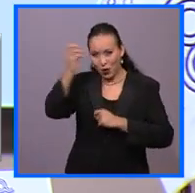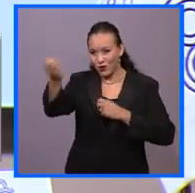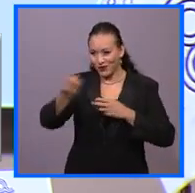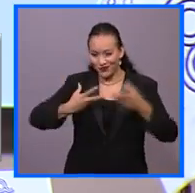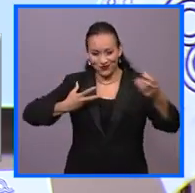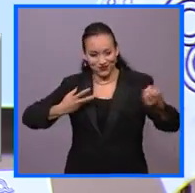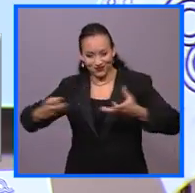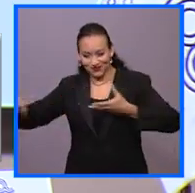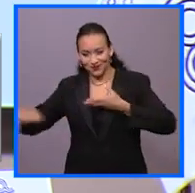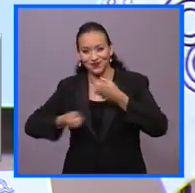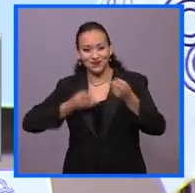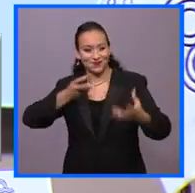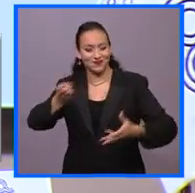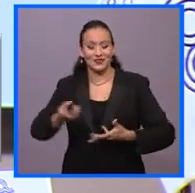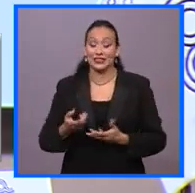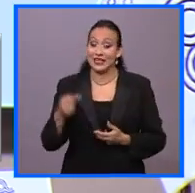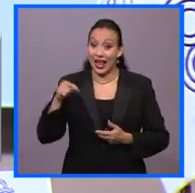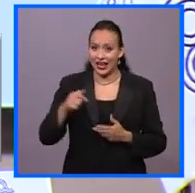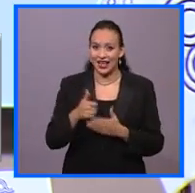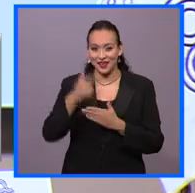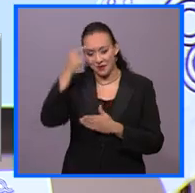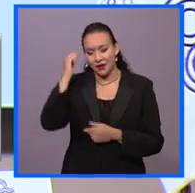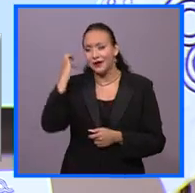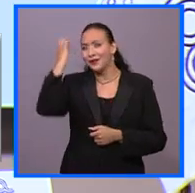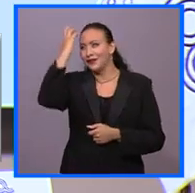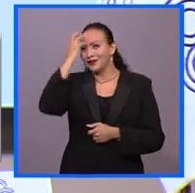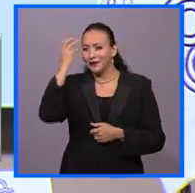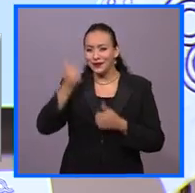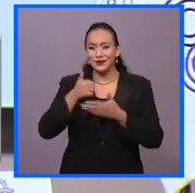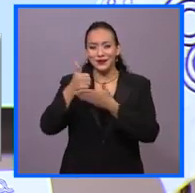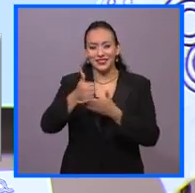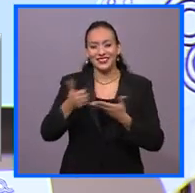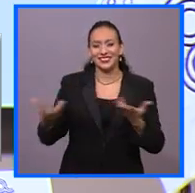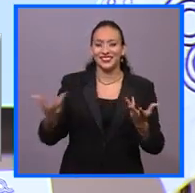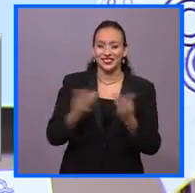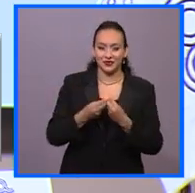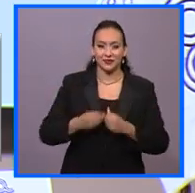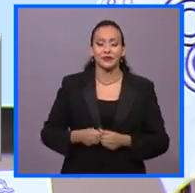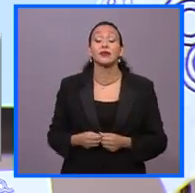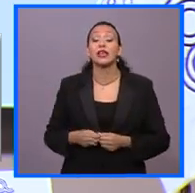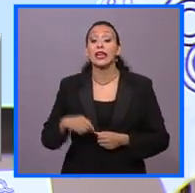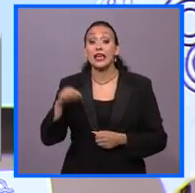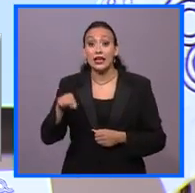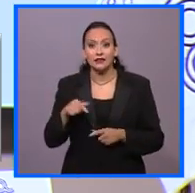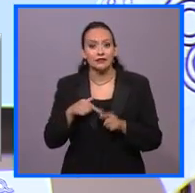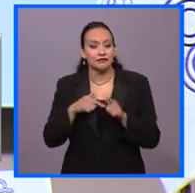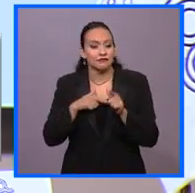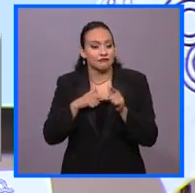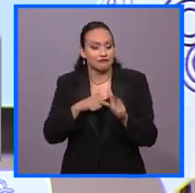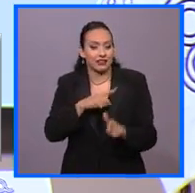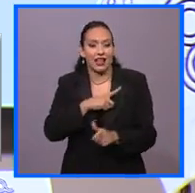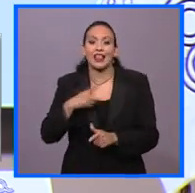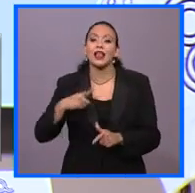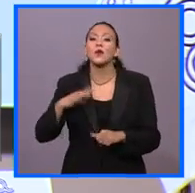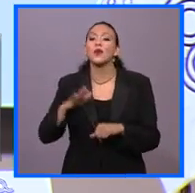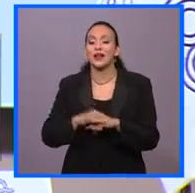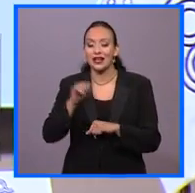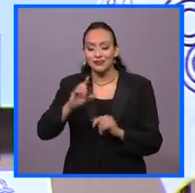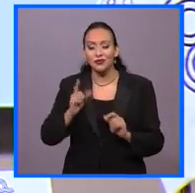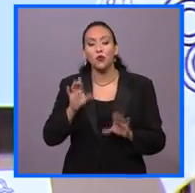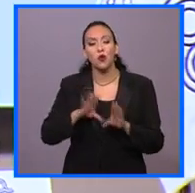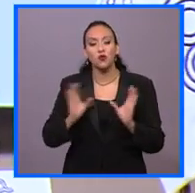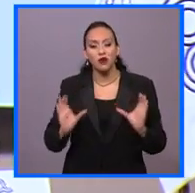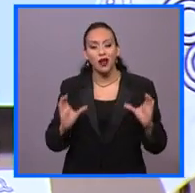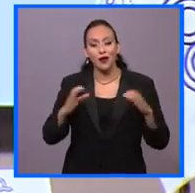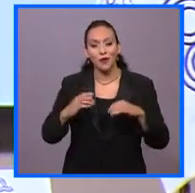colaborativo, un espacio de reflexión común. Y de acuerdo con la misión de la RIAEJ, esta debe consolidarse como una comunidad de enlace